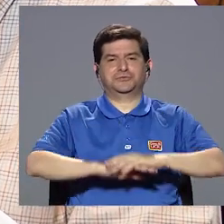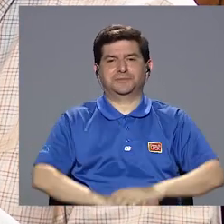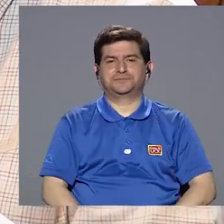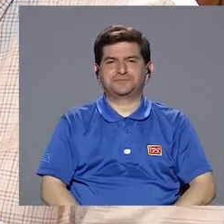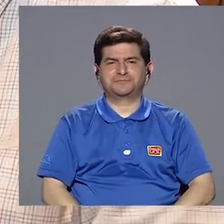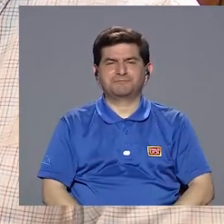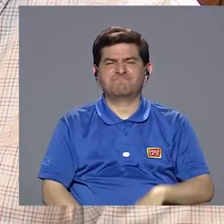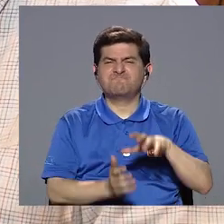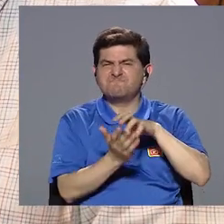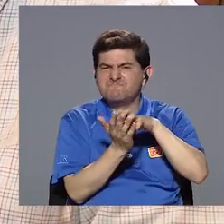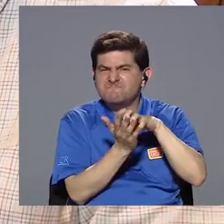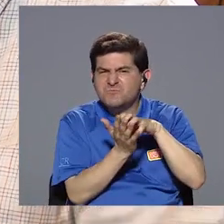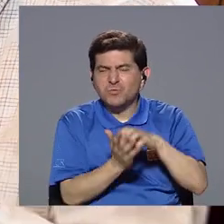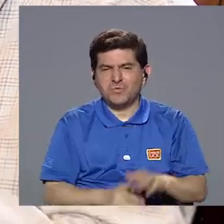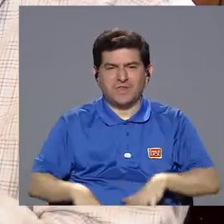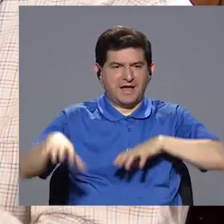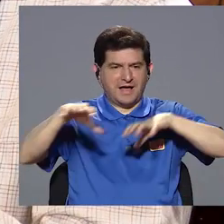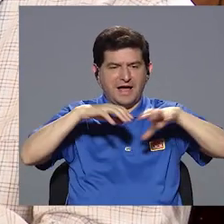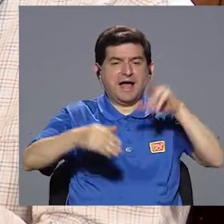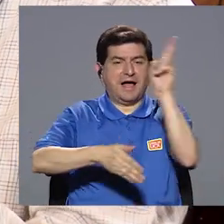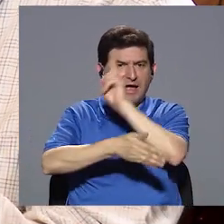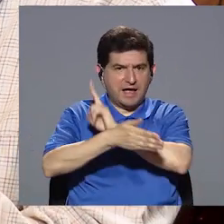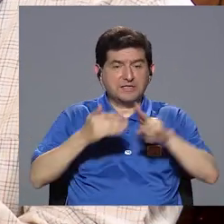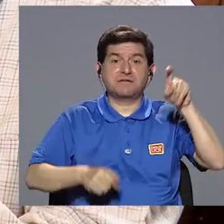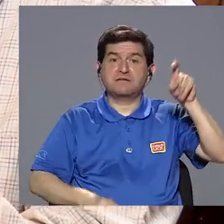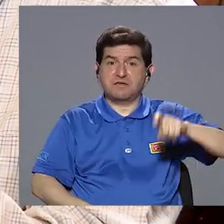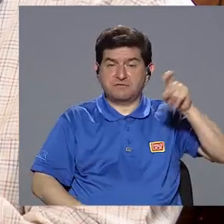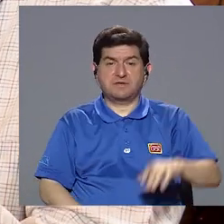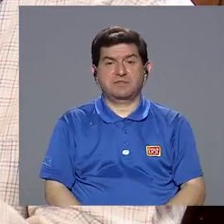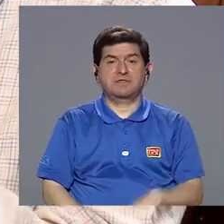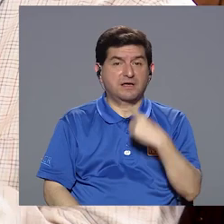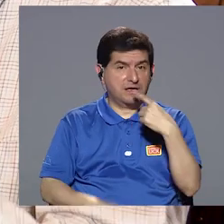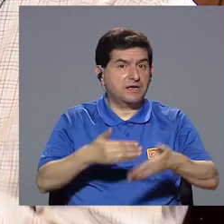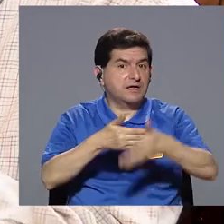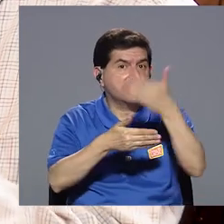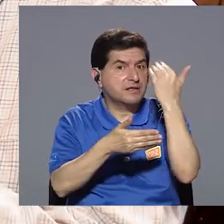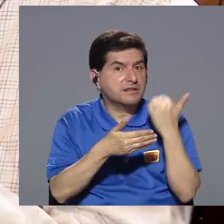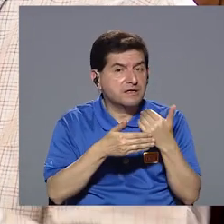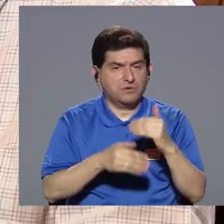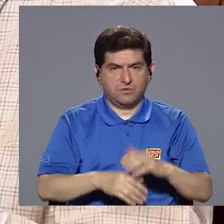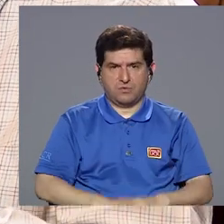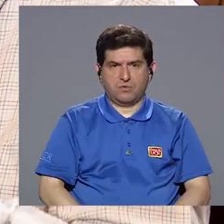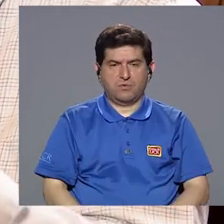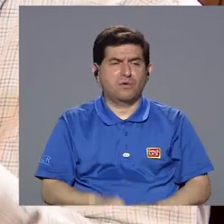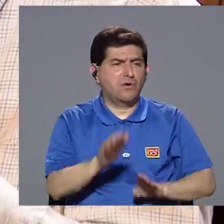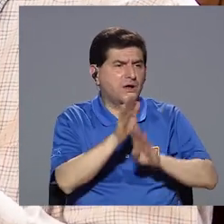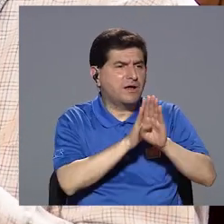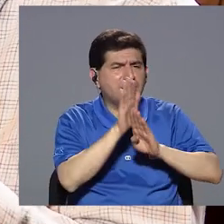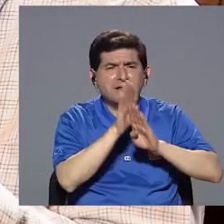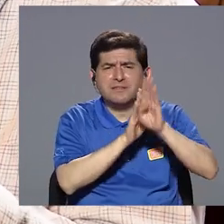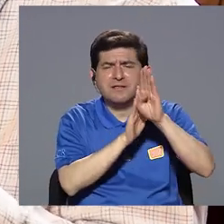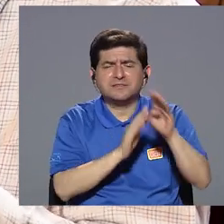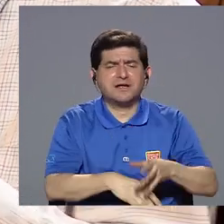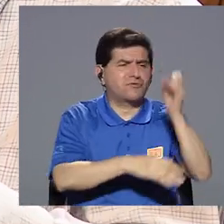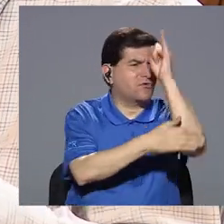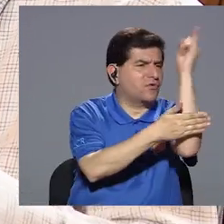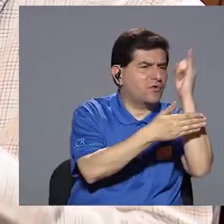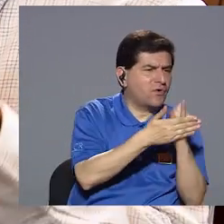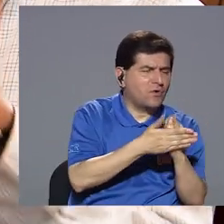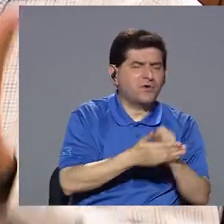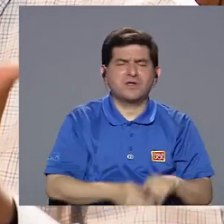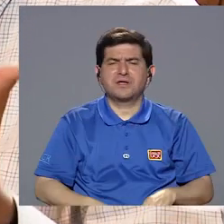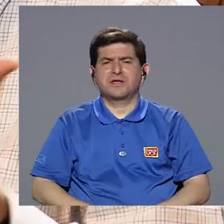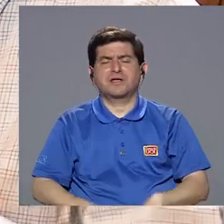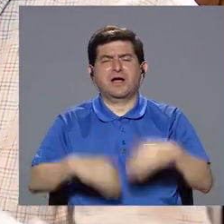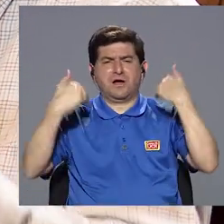común se ha cuestionado actividades universitarias esenciales que mencionaste ahora el desarrollo de